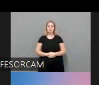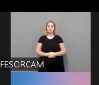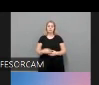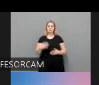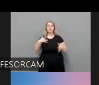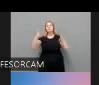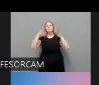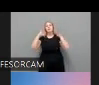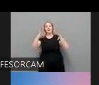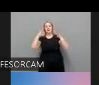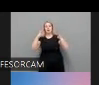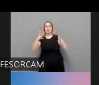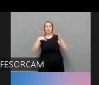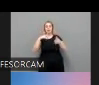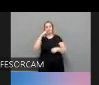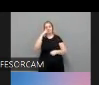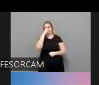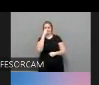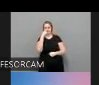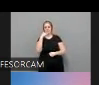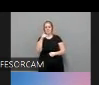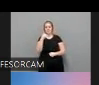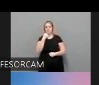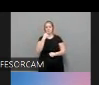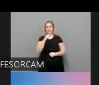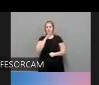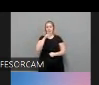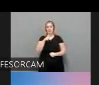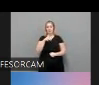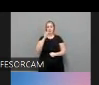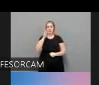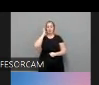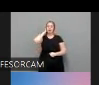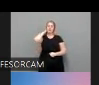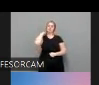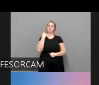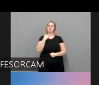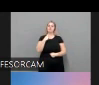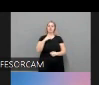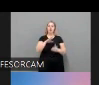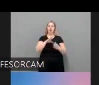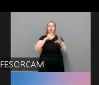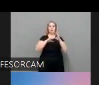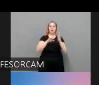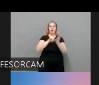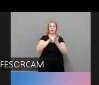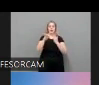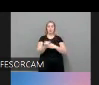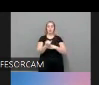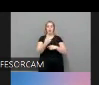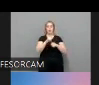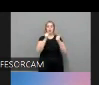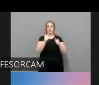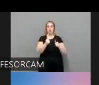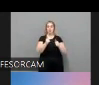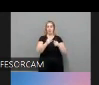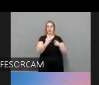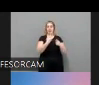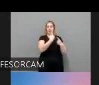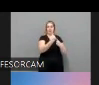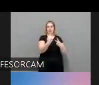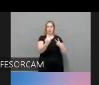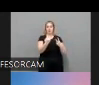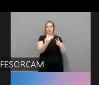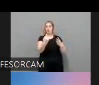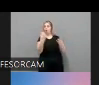echéis un vistazo, aunque ahora vamos a recordar el desarrollo de la comunicación y del lenguaje de forma aislada, sin detenerme en el resto